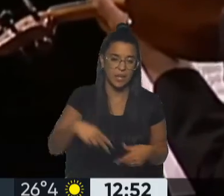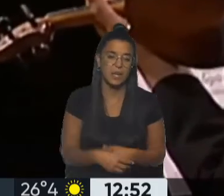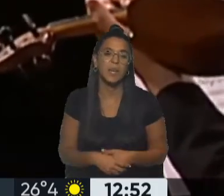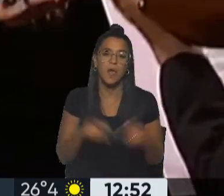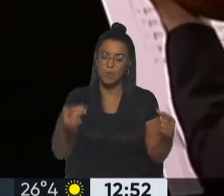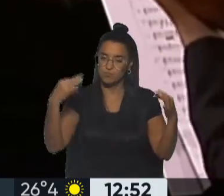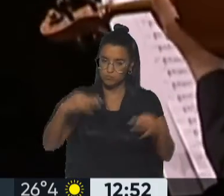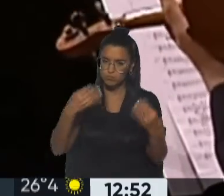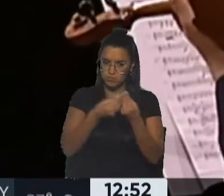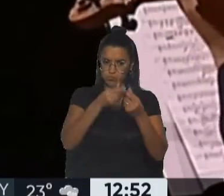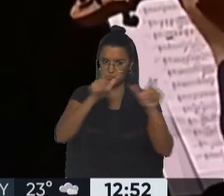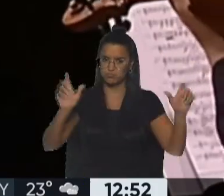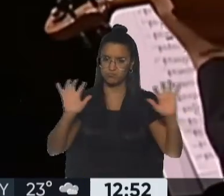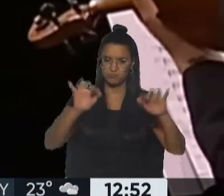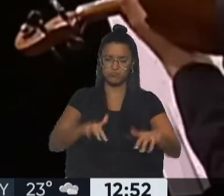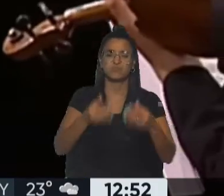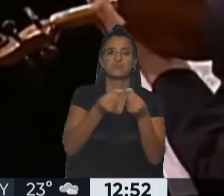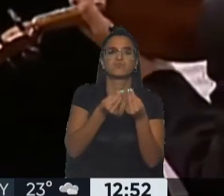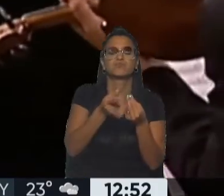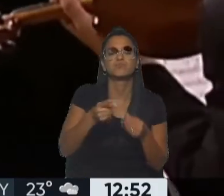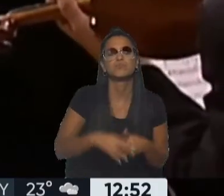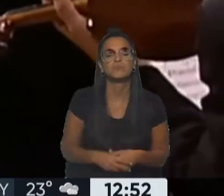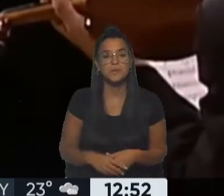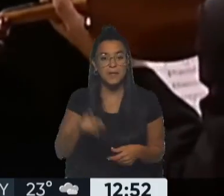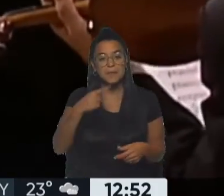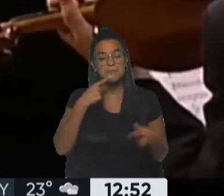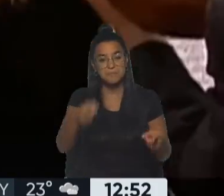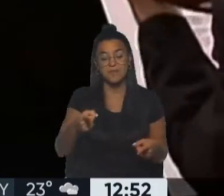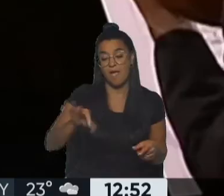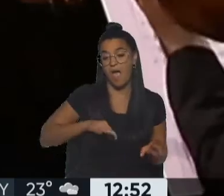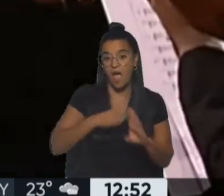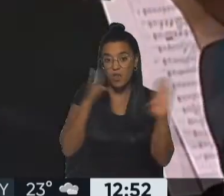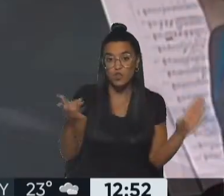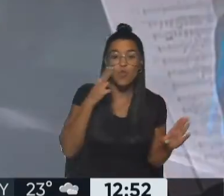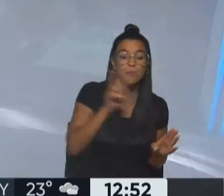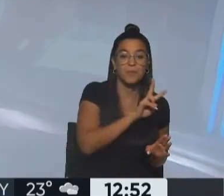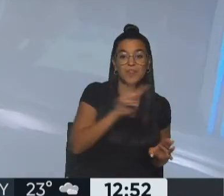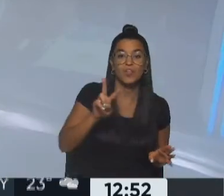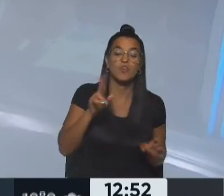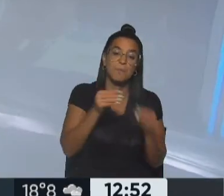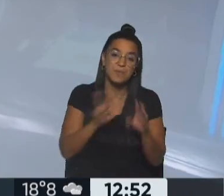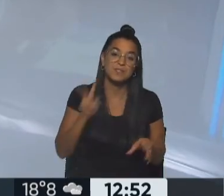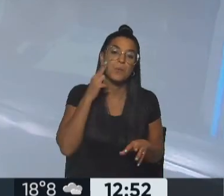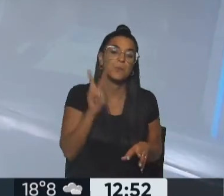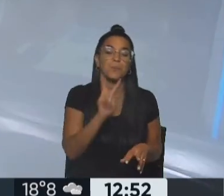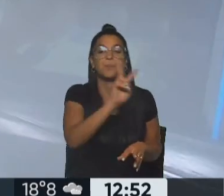gran presencia en los escenarios, un acontecimiento de este fin de año 2022 y comienzo del